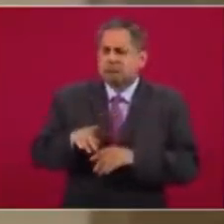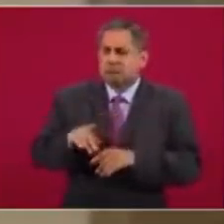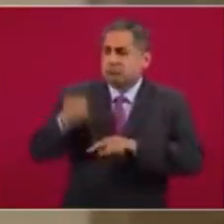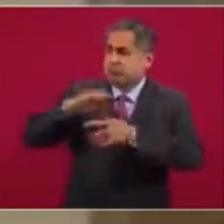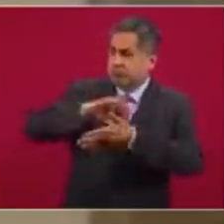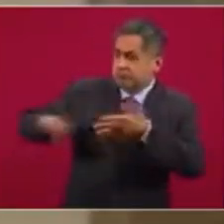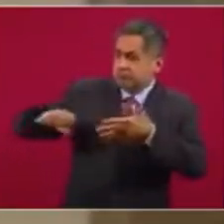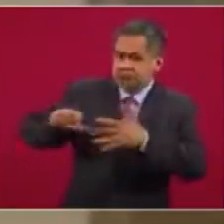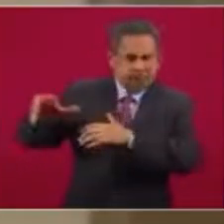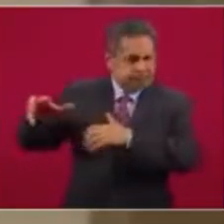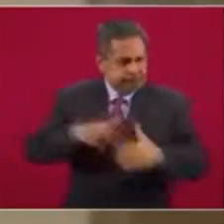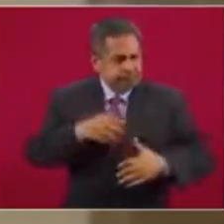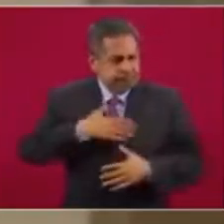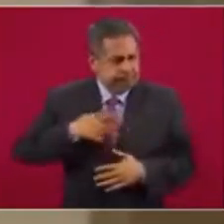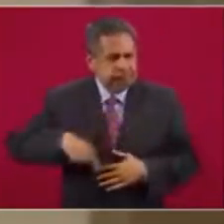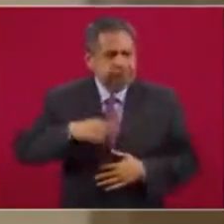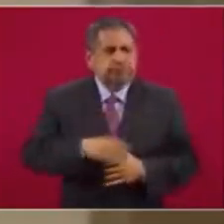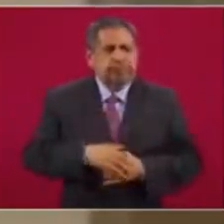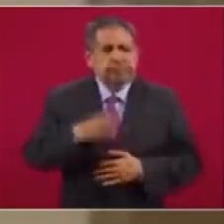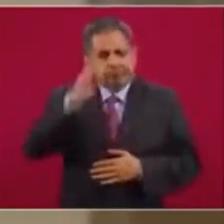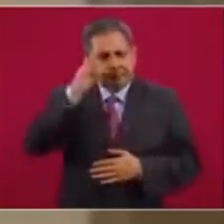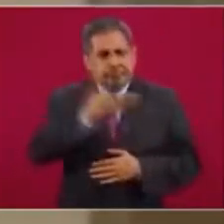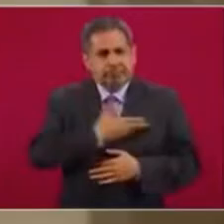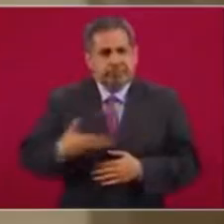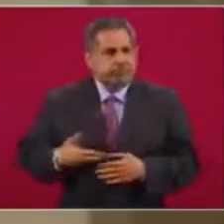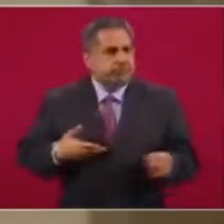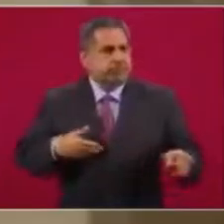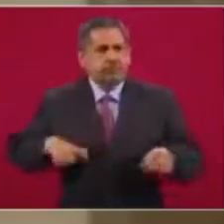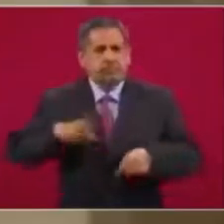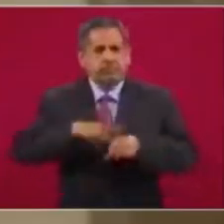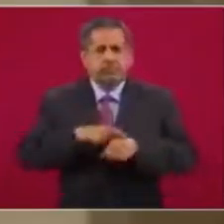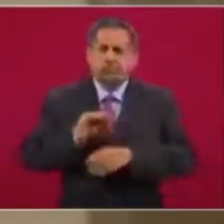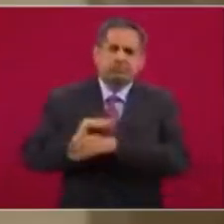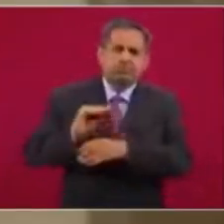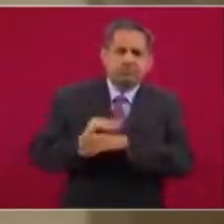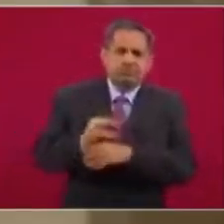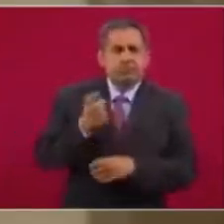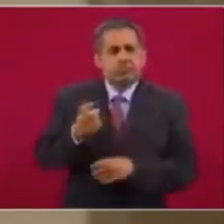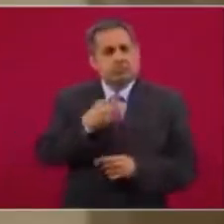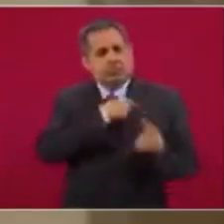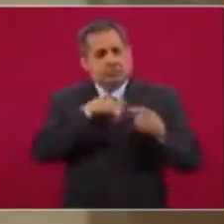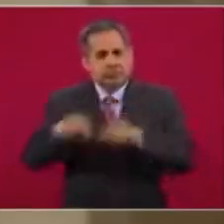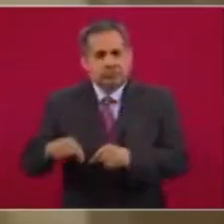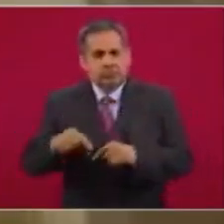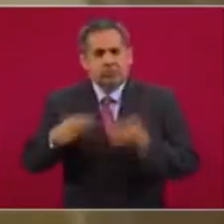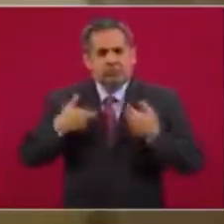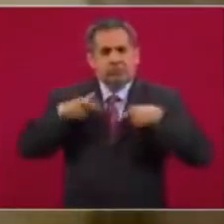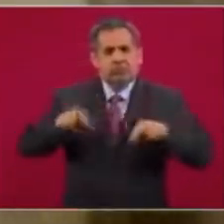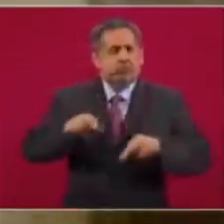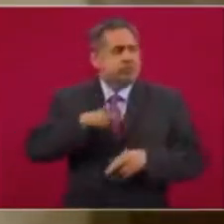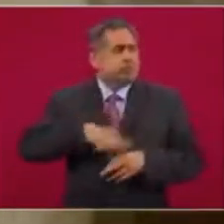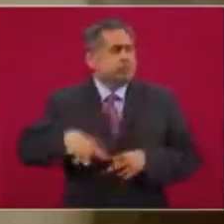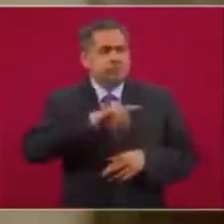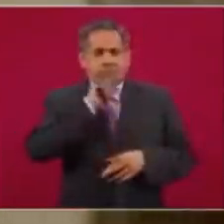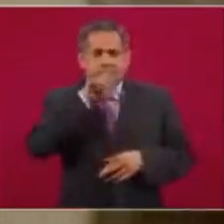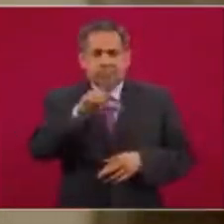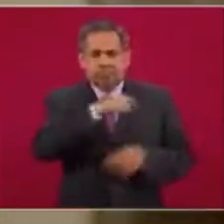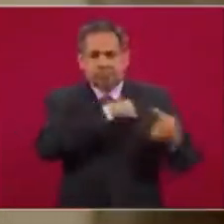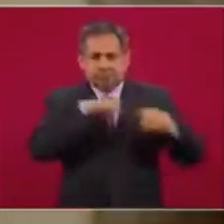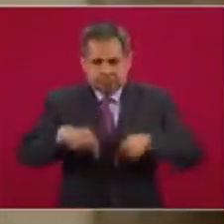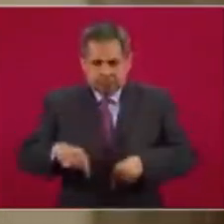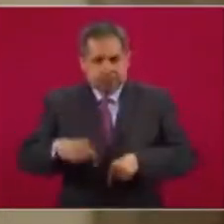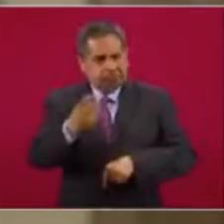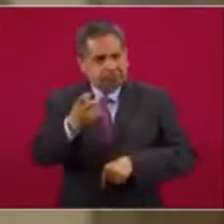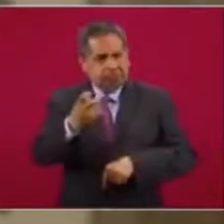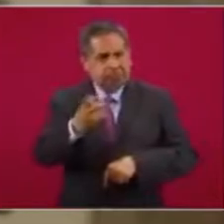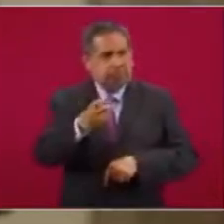lo que le pertenece. Señor presidente, nuestro gobernador no escucha, por eso hoy estoy aquí, para representar a aquellos jaliscienses a los cuales,